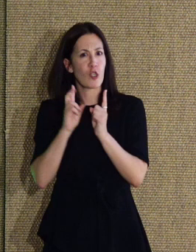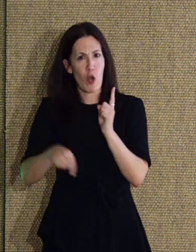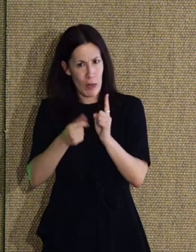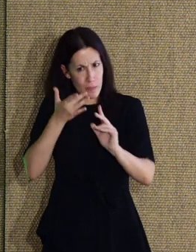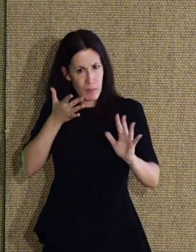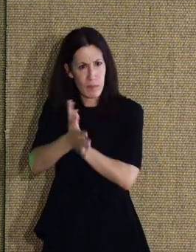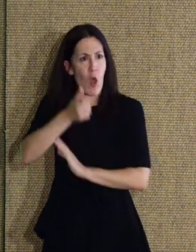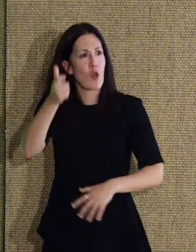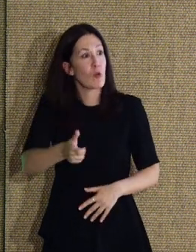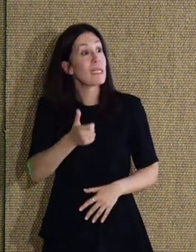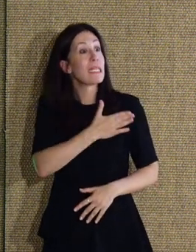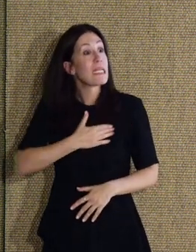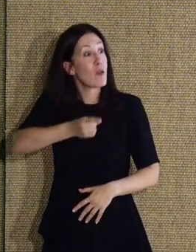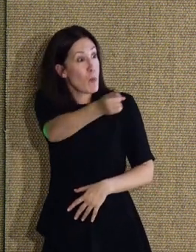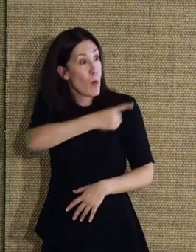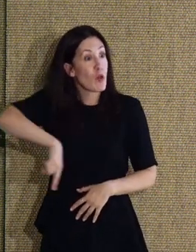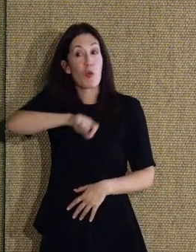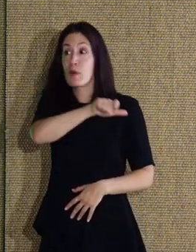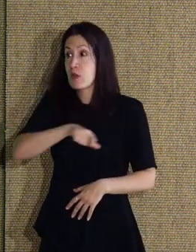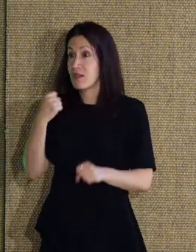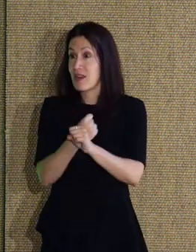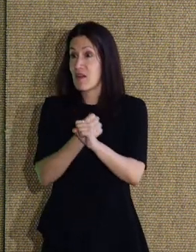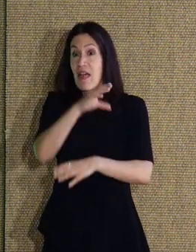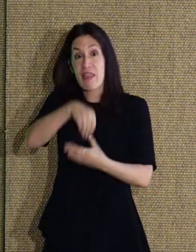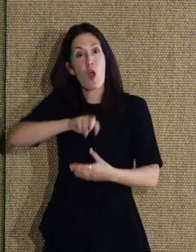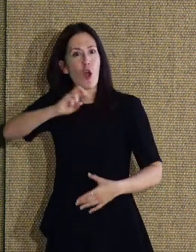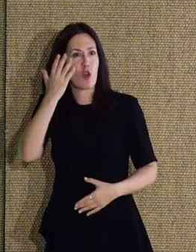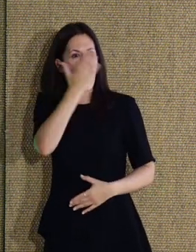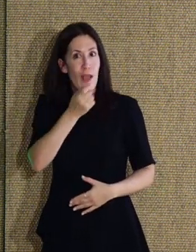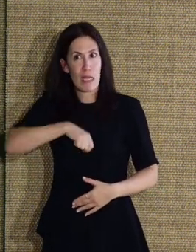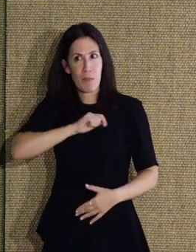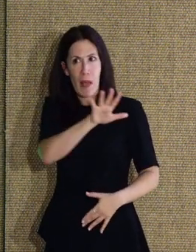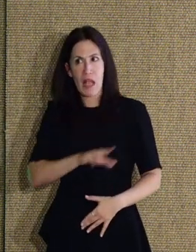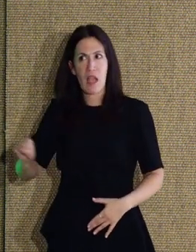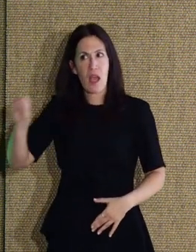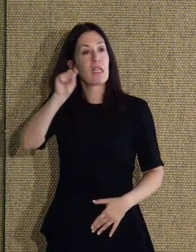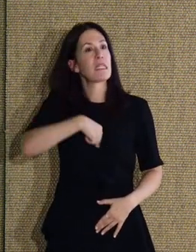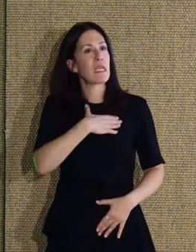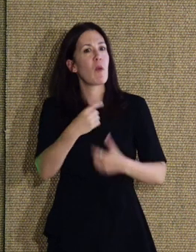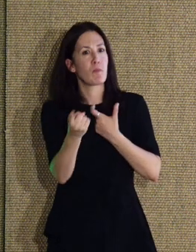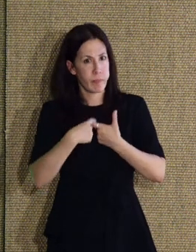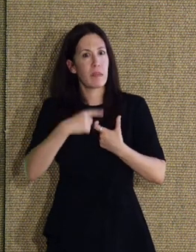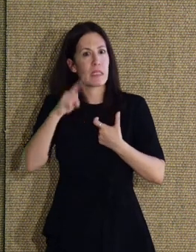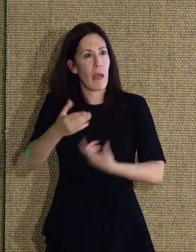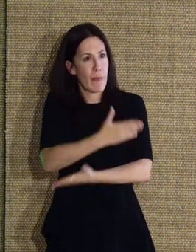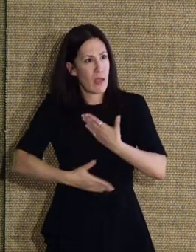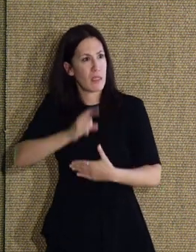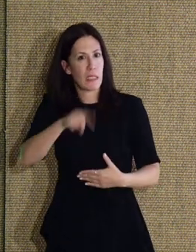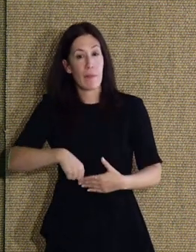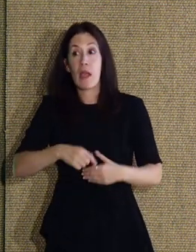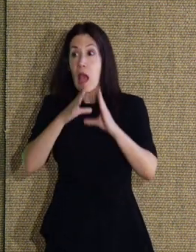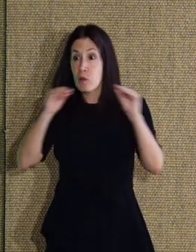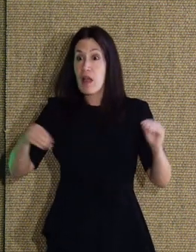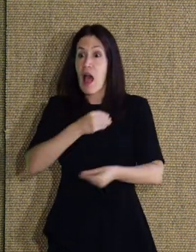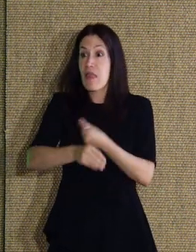quedarse porque quiero que vosotros todos los que trabajáis en otros colegios en España os suméis a ella en Andalucía la vamos a